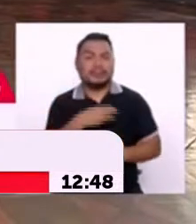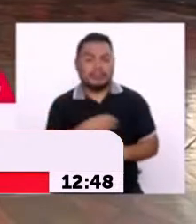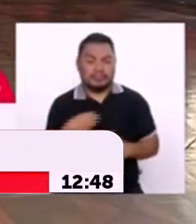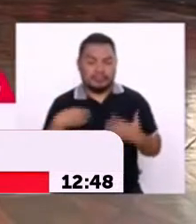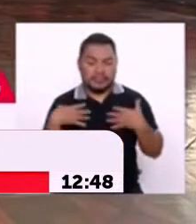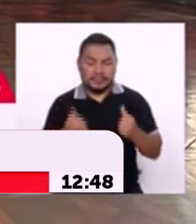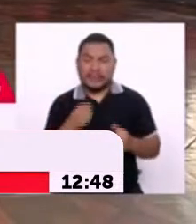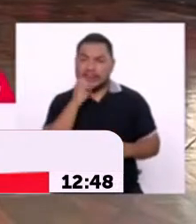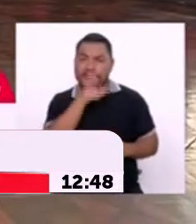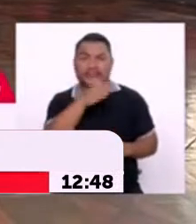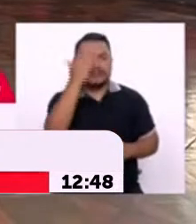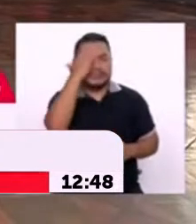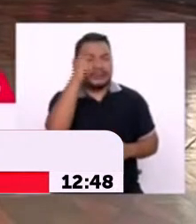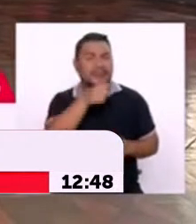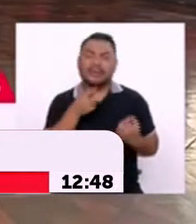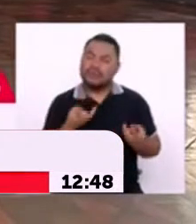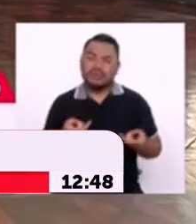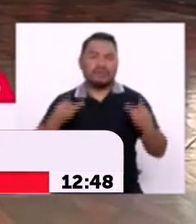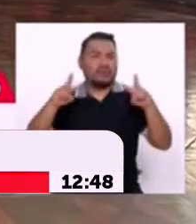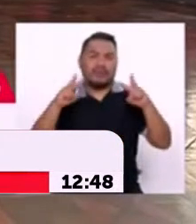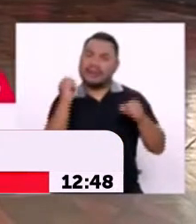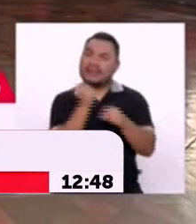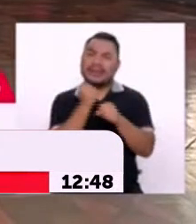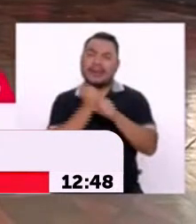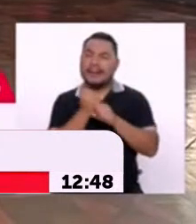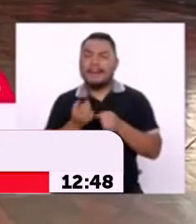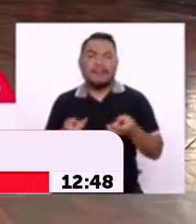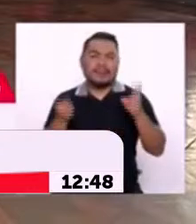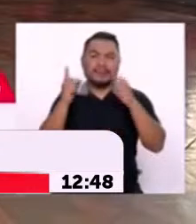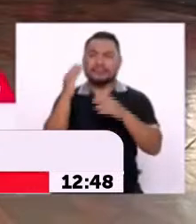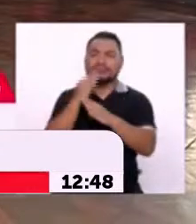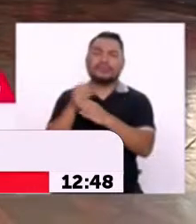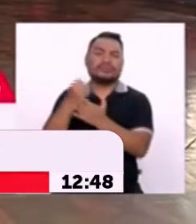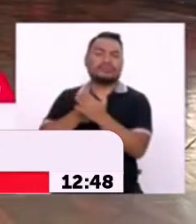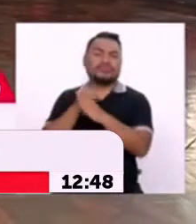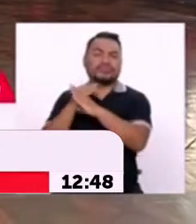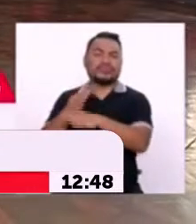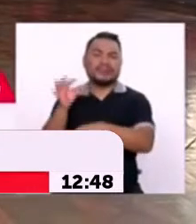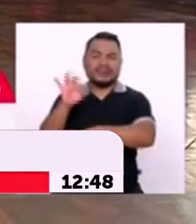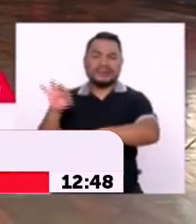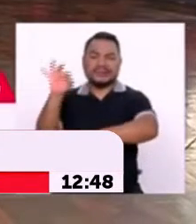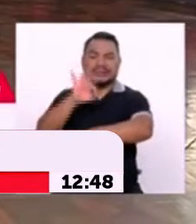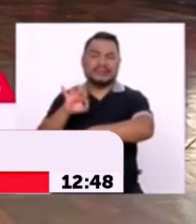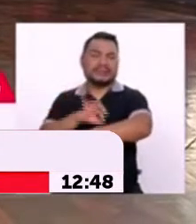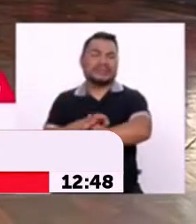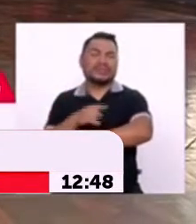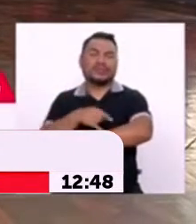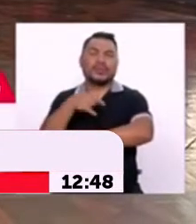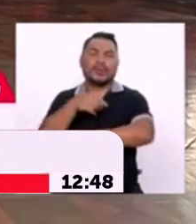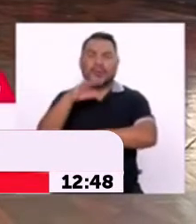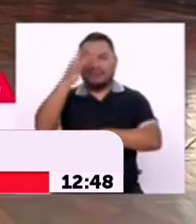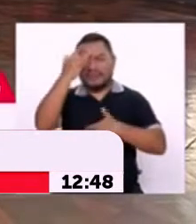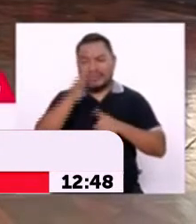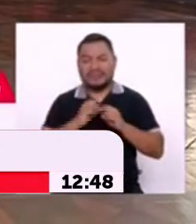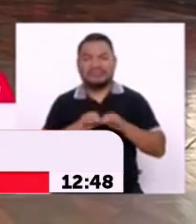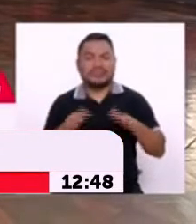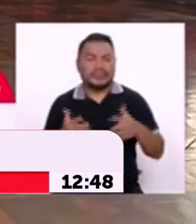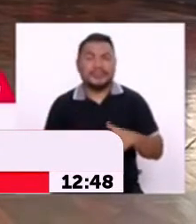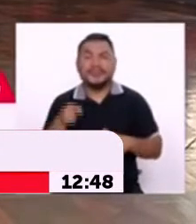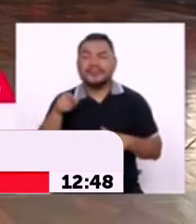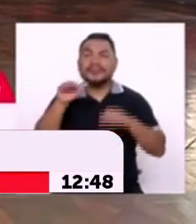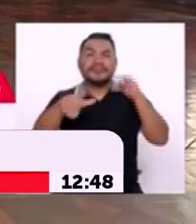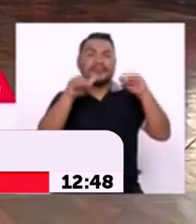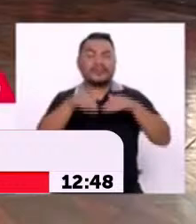de Salud tiene instrucciones para redoblar los esfuerzos en la lucha contra el dengue, convocando a las